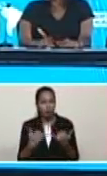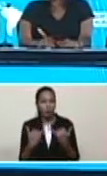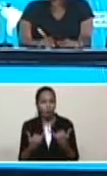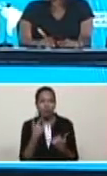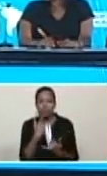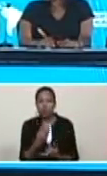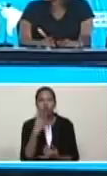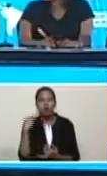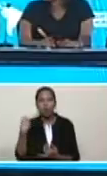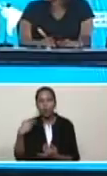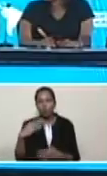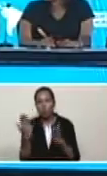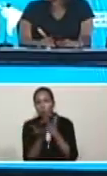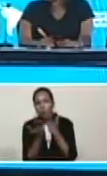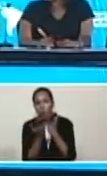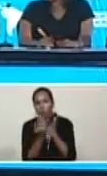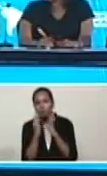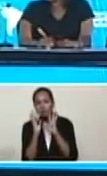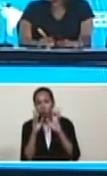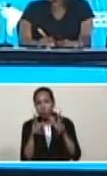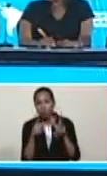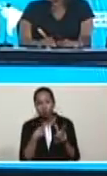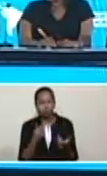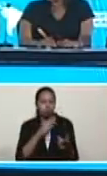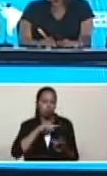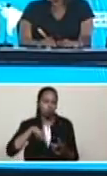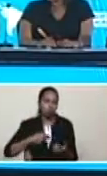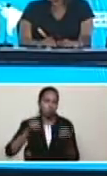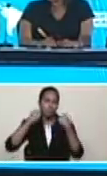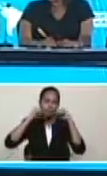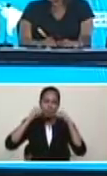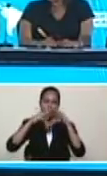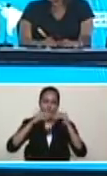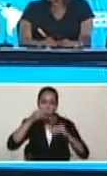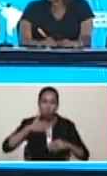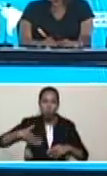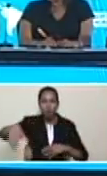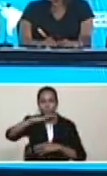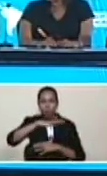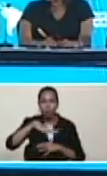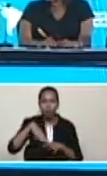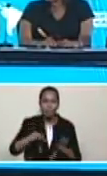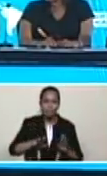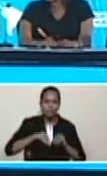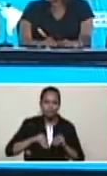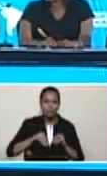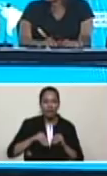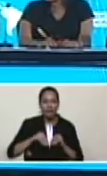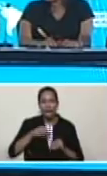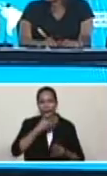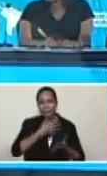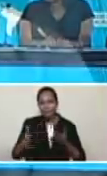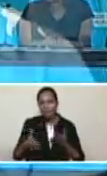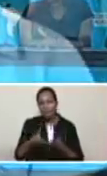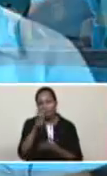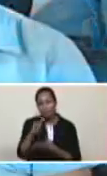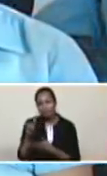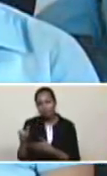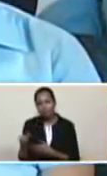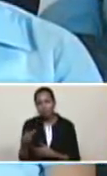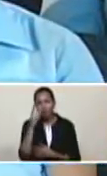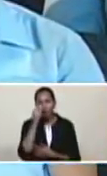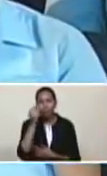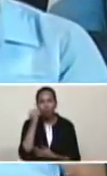venezolana, a los estudiantes desde ya, vamos a prepararnos y a todo el pueblo para recibir a miles de líderes y lideresas de